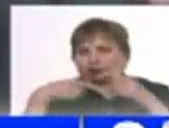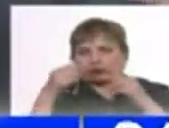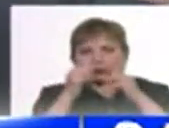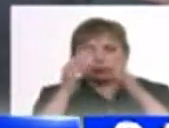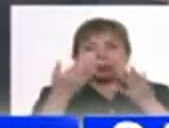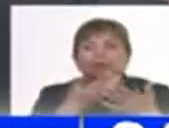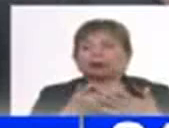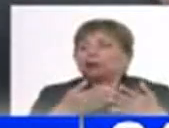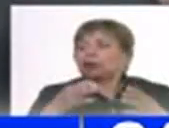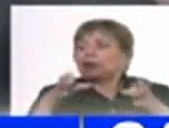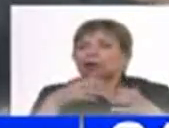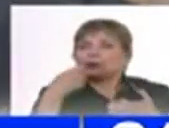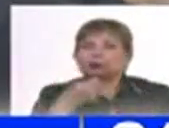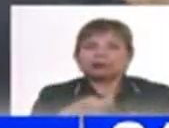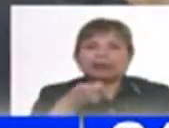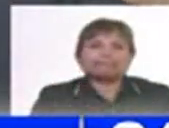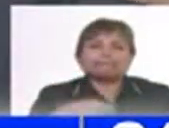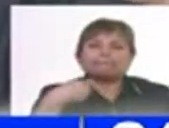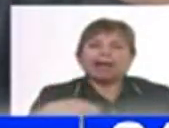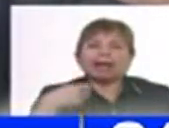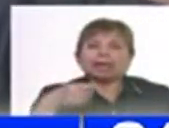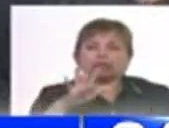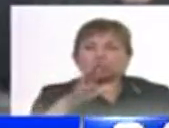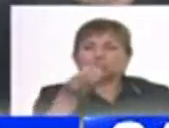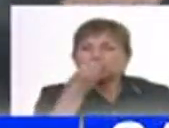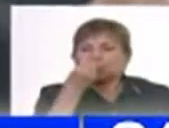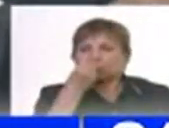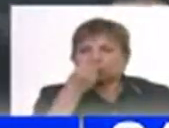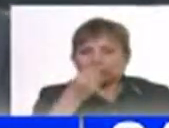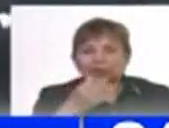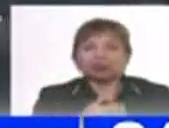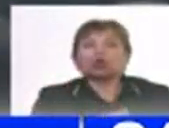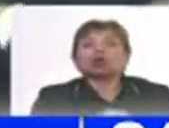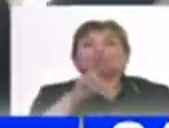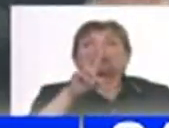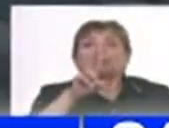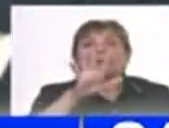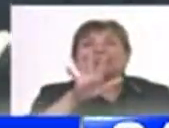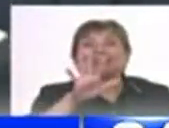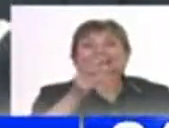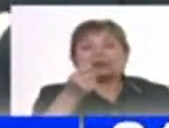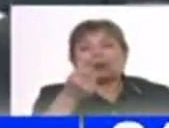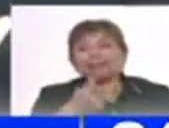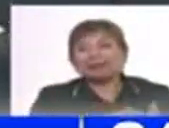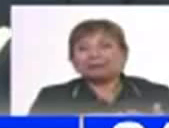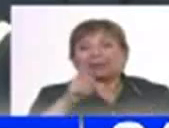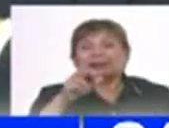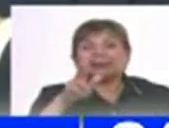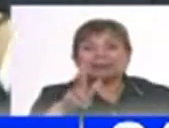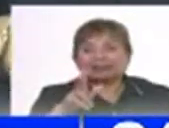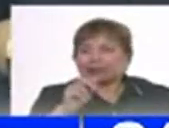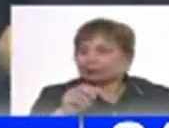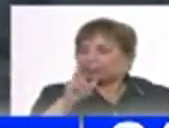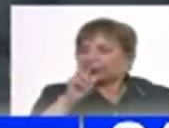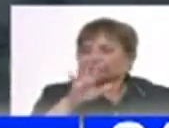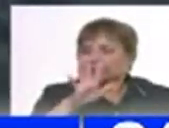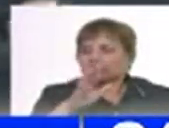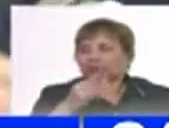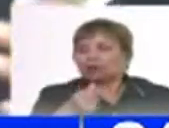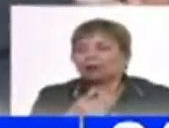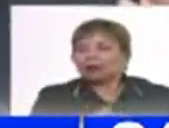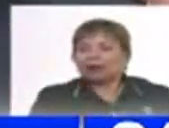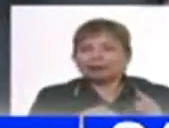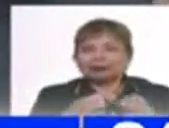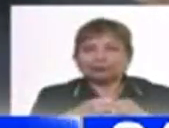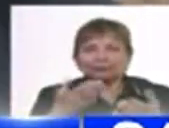Todos los demás días los congresistas pagan la ración que consumen y son 25 soles, 23.50 más el tupper son los 25 soles.